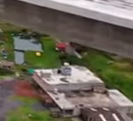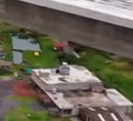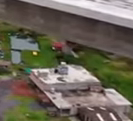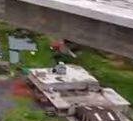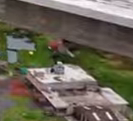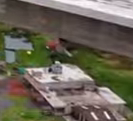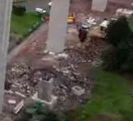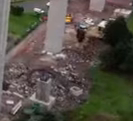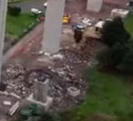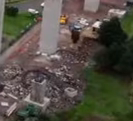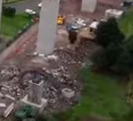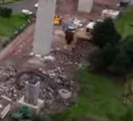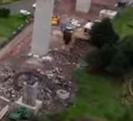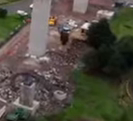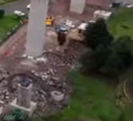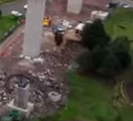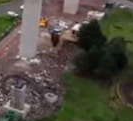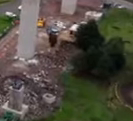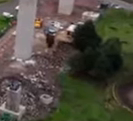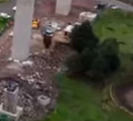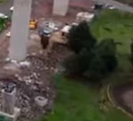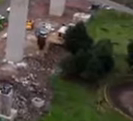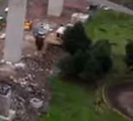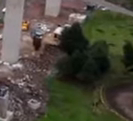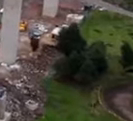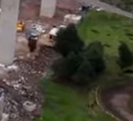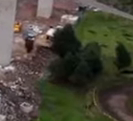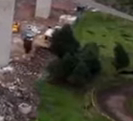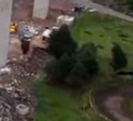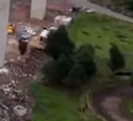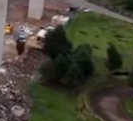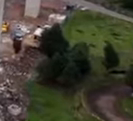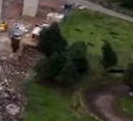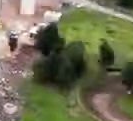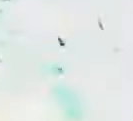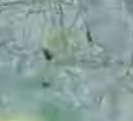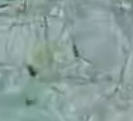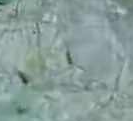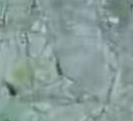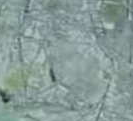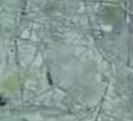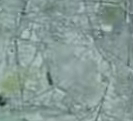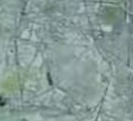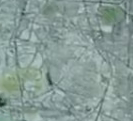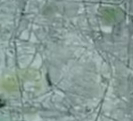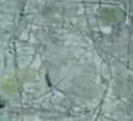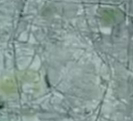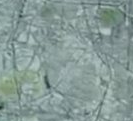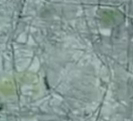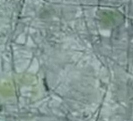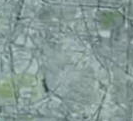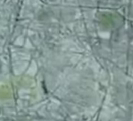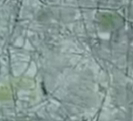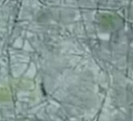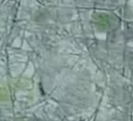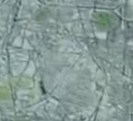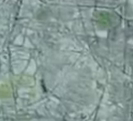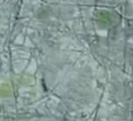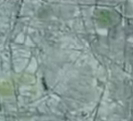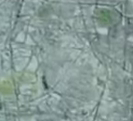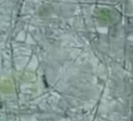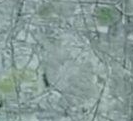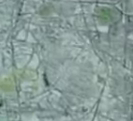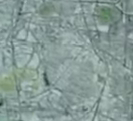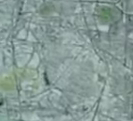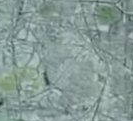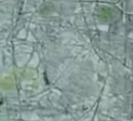restringen el movimiento transversal de la superestructura en caso de sismos. Tramo 3, 17 kilómetros, avance a la